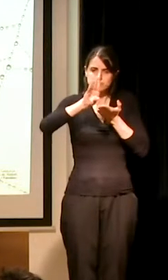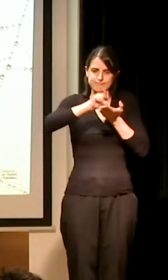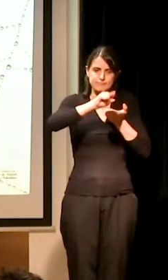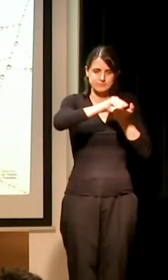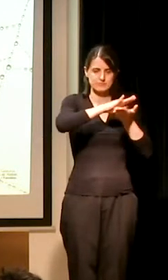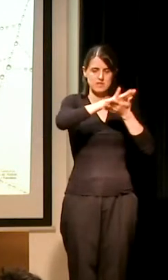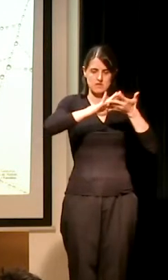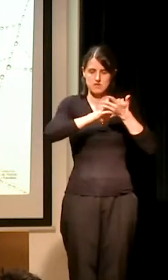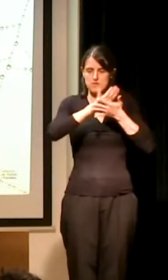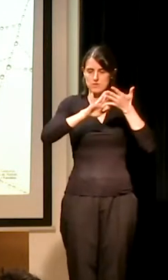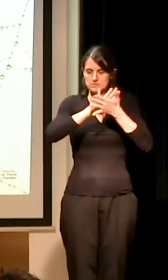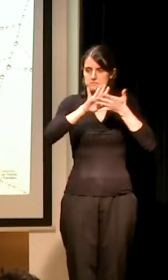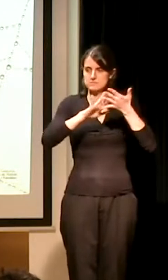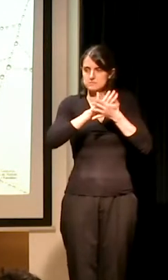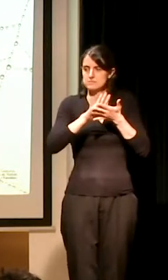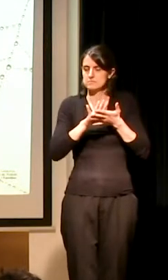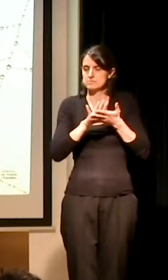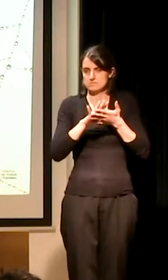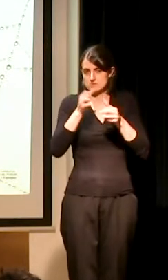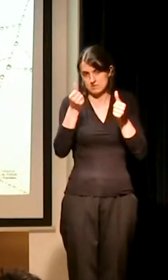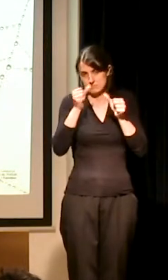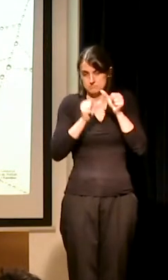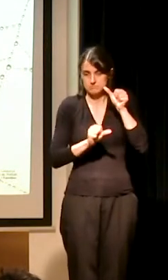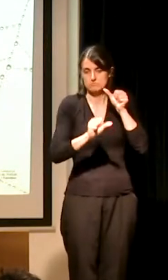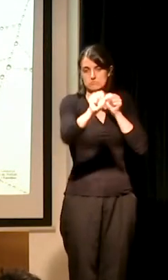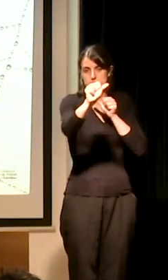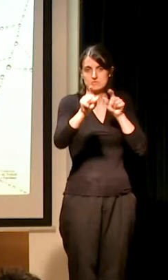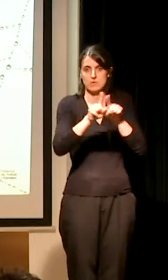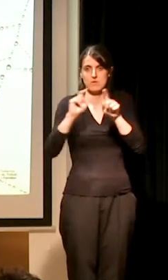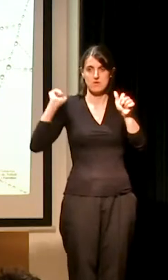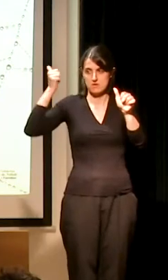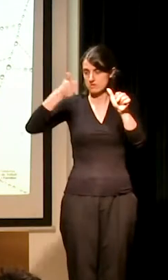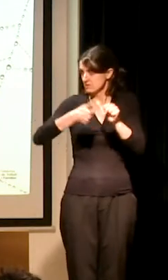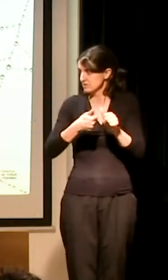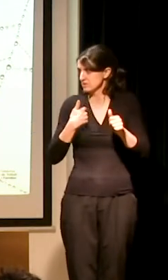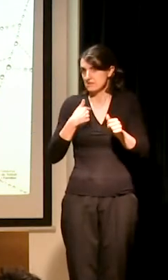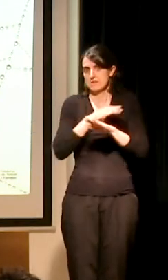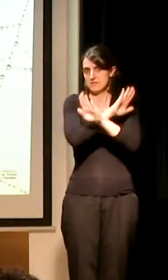trabajemos de ahora en adelante como ya venimos trabajando. ¿Lo dejamos aquí? Y tan.